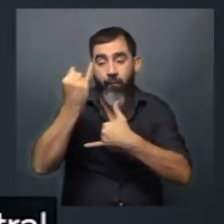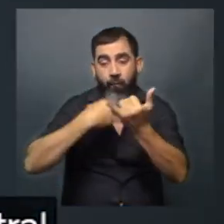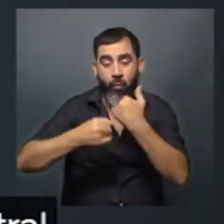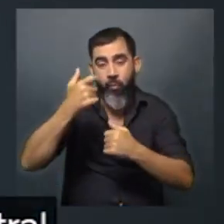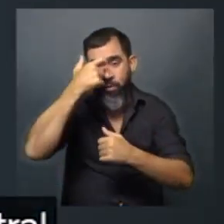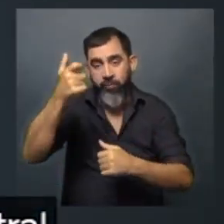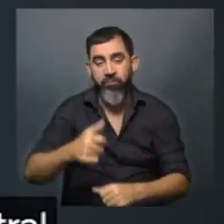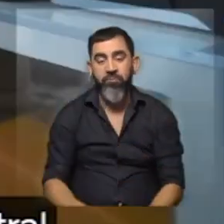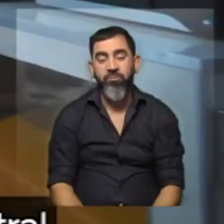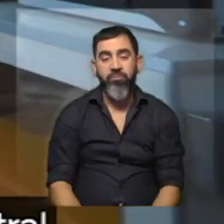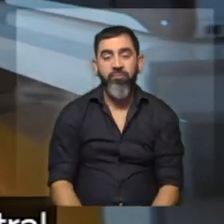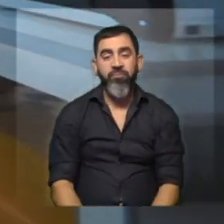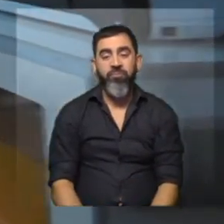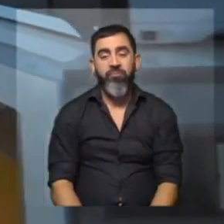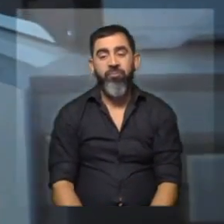científica.